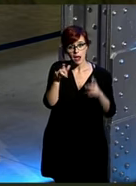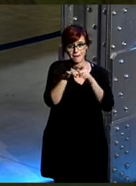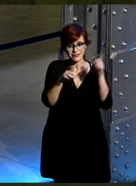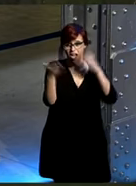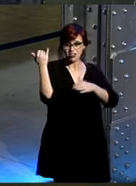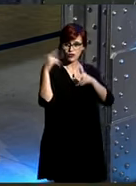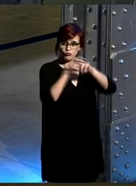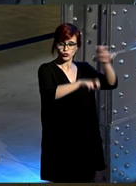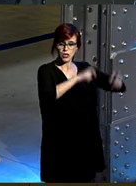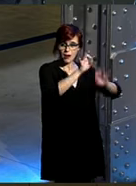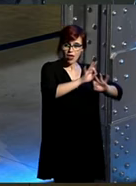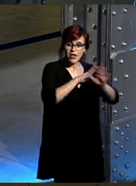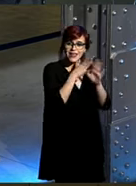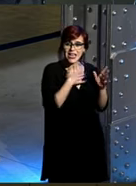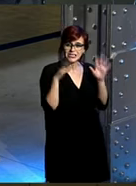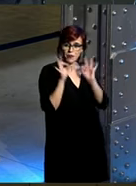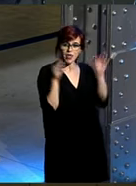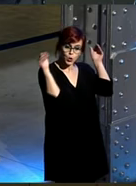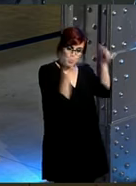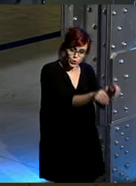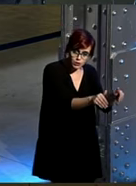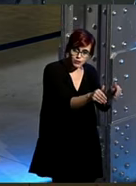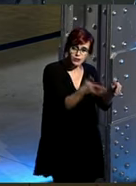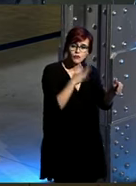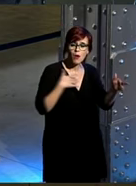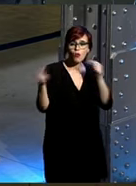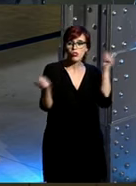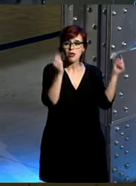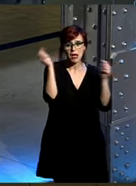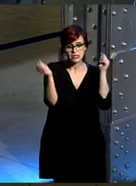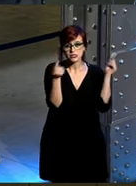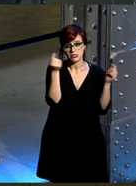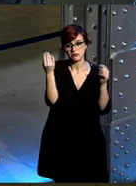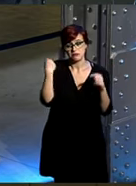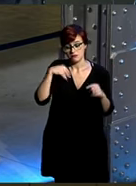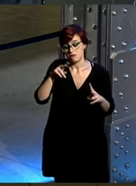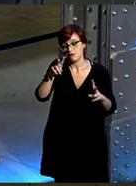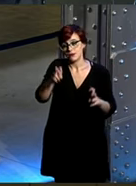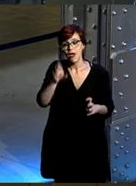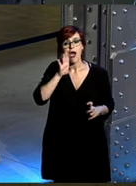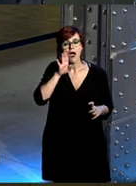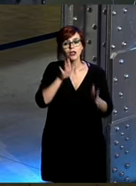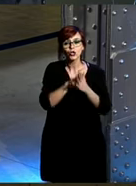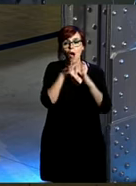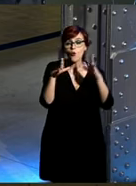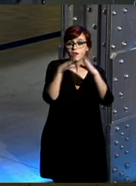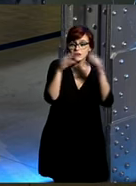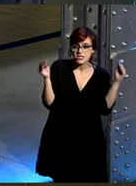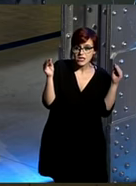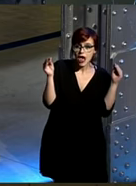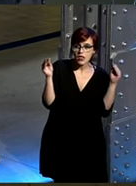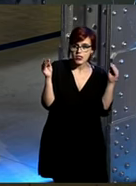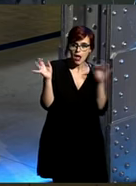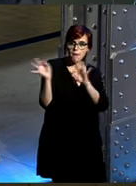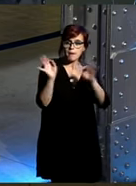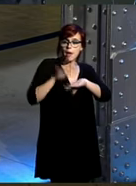eso, sino que buscaban la ultraespecialización. Y de hecho había un debate, que yo creo que es un debate que está pasado entre la universidad forma para el